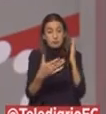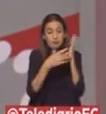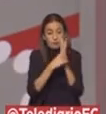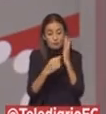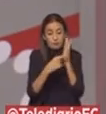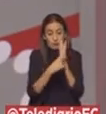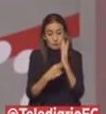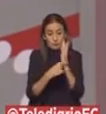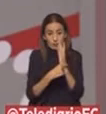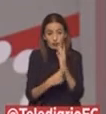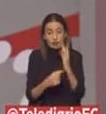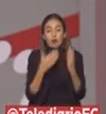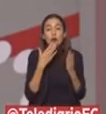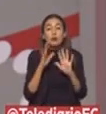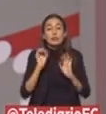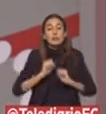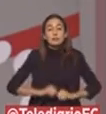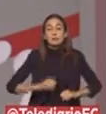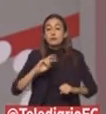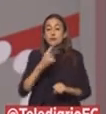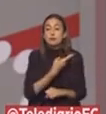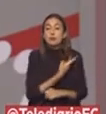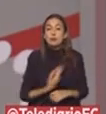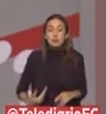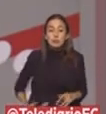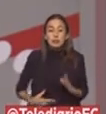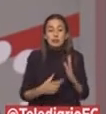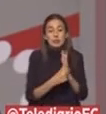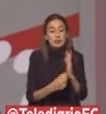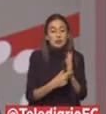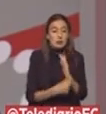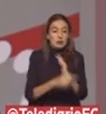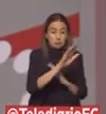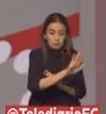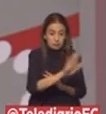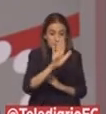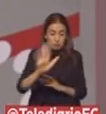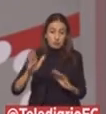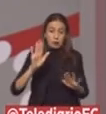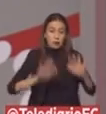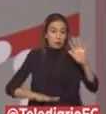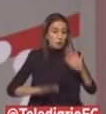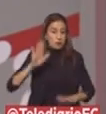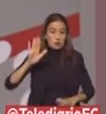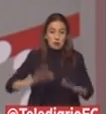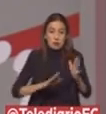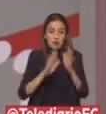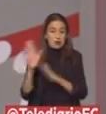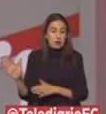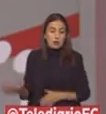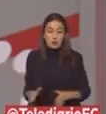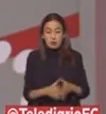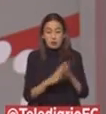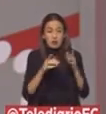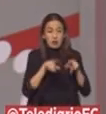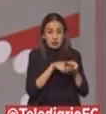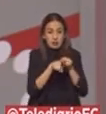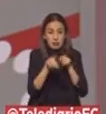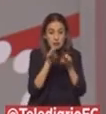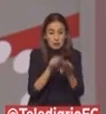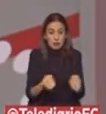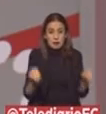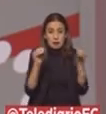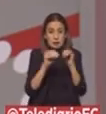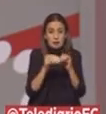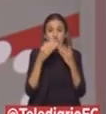que se puede hacer desde la presidencia de la república a cada uno de los ministerios de en torno a el estado el estado de situación de los convenios de los